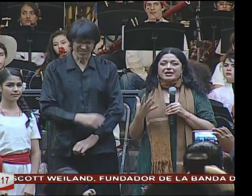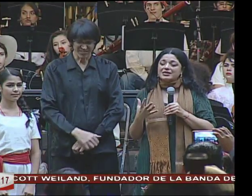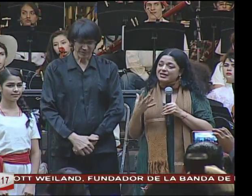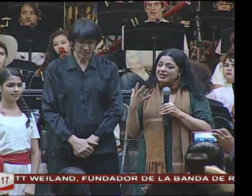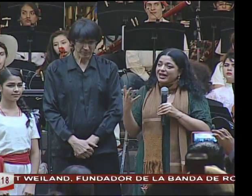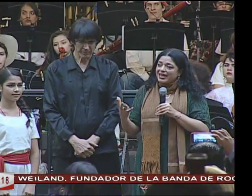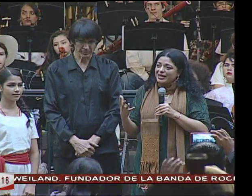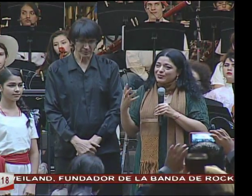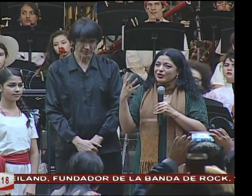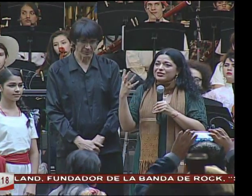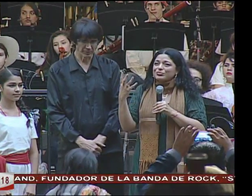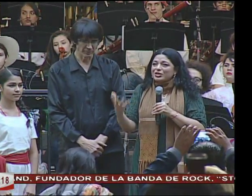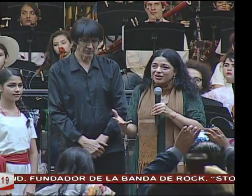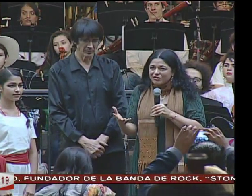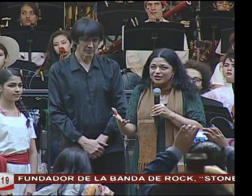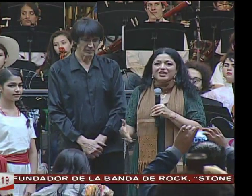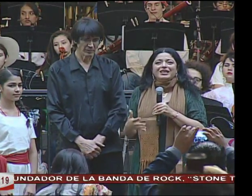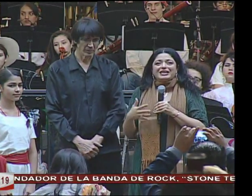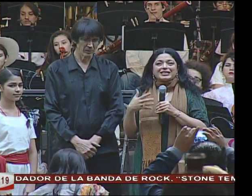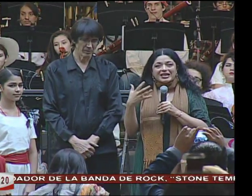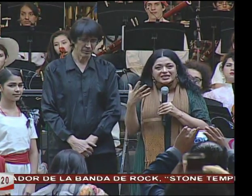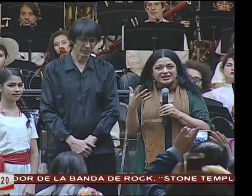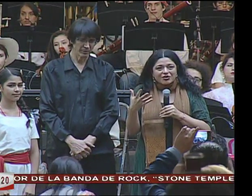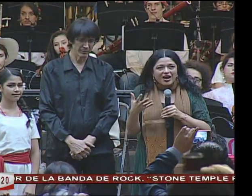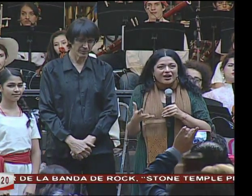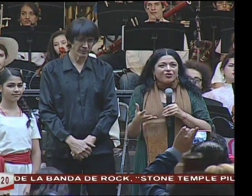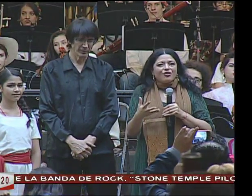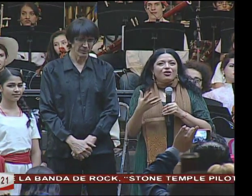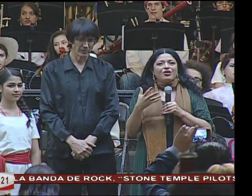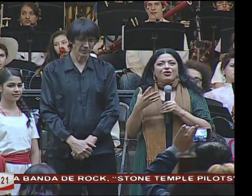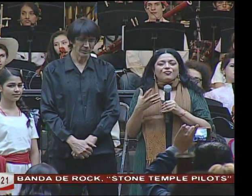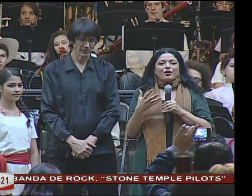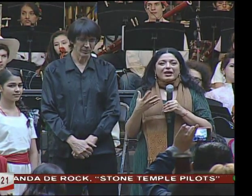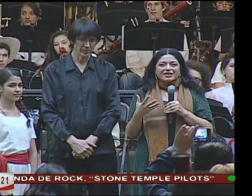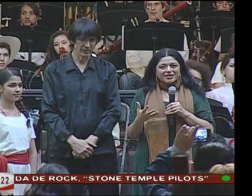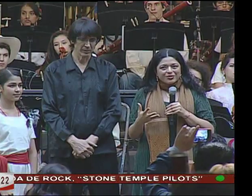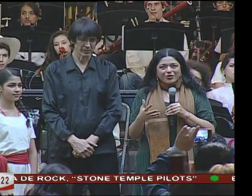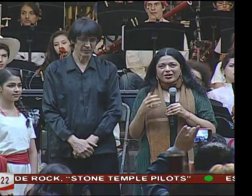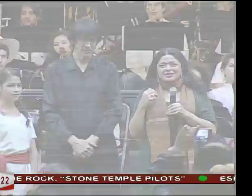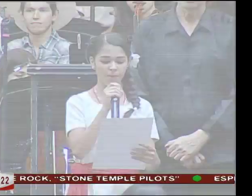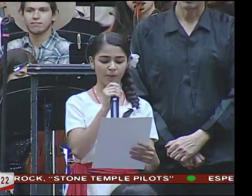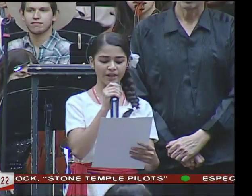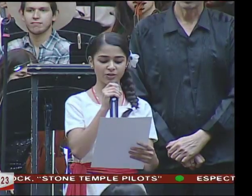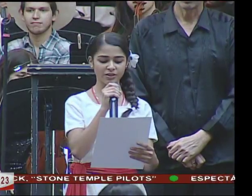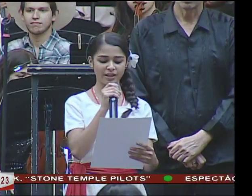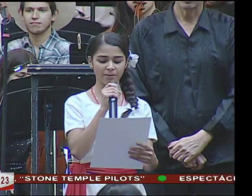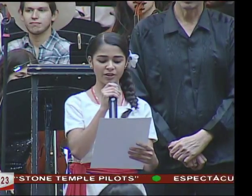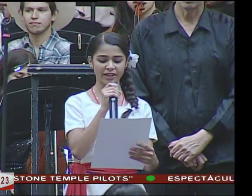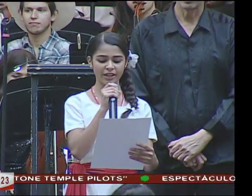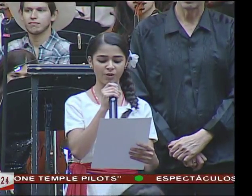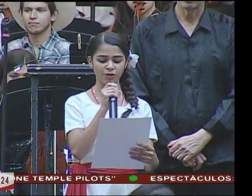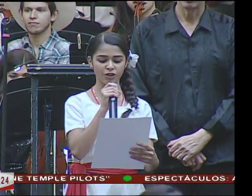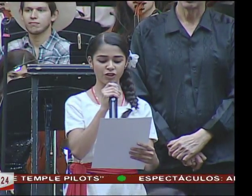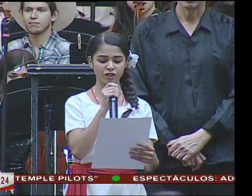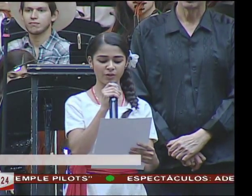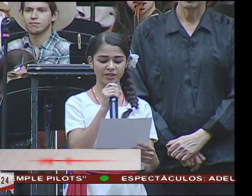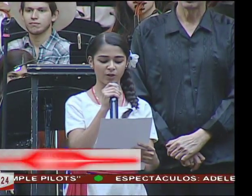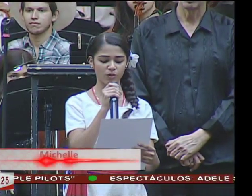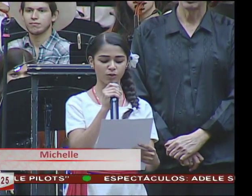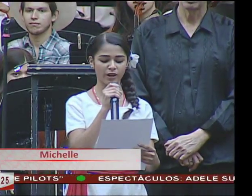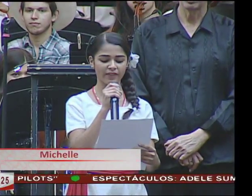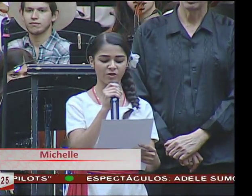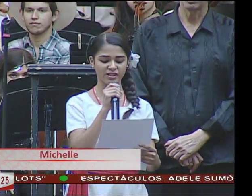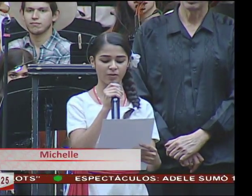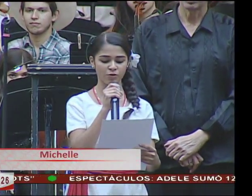las mamás estén tranquilas porque sus hijos están haciendo algo formativo. Por esto estamos aquí orgullosos de